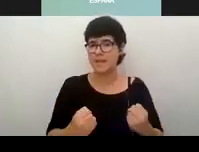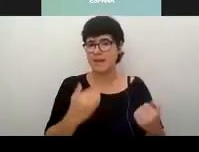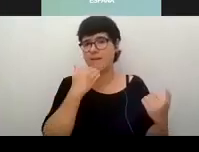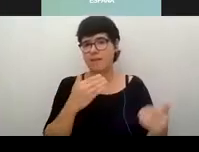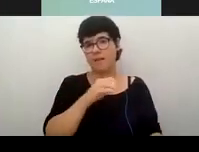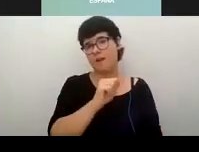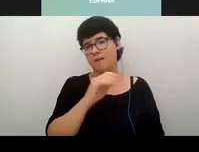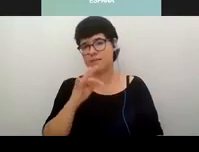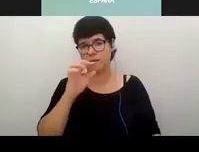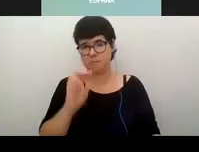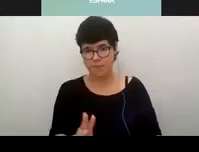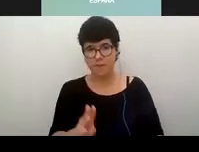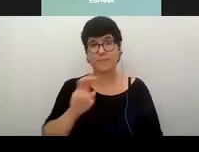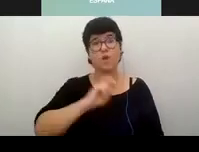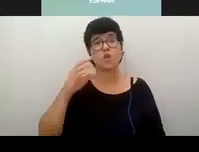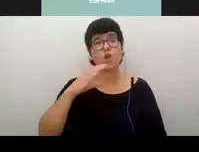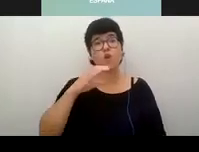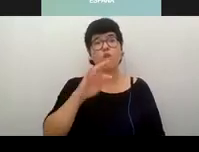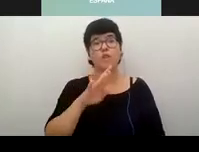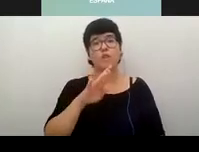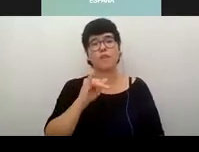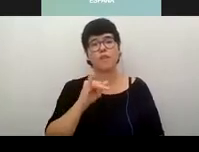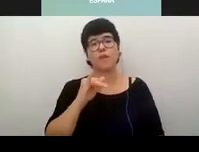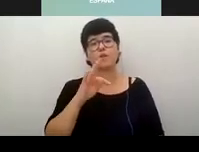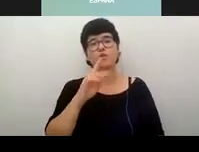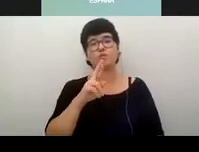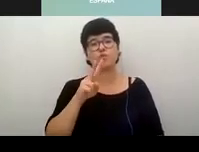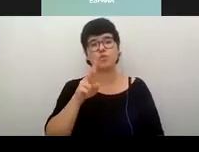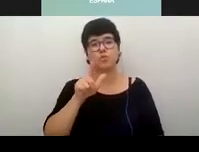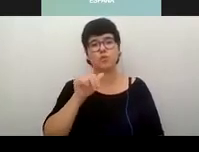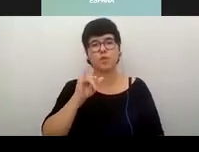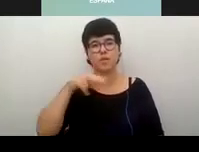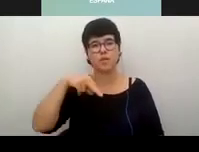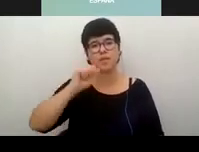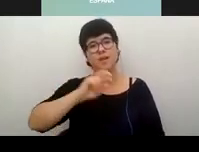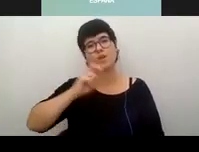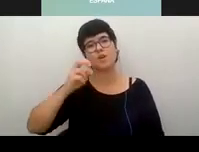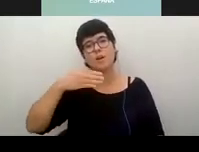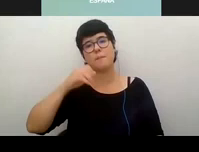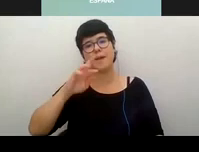y la citrulina y la beta-alanina, con un efecto un poquito más sedante quizás.